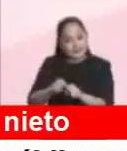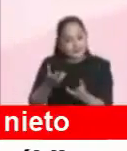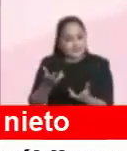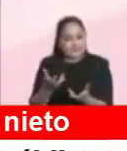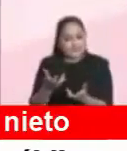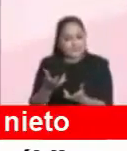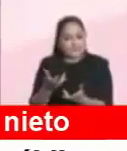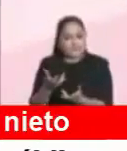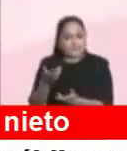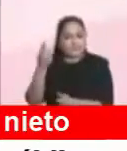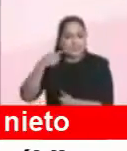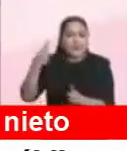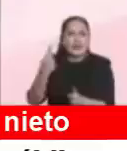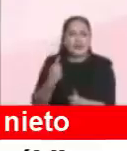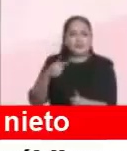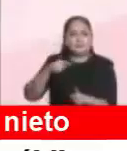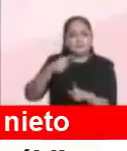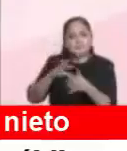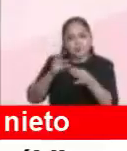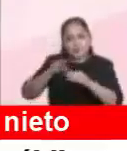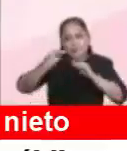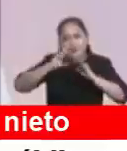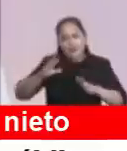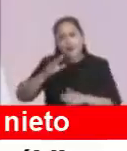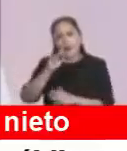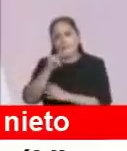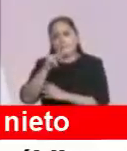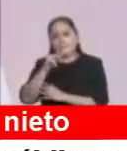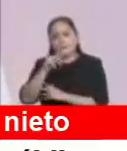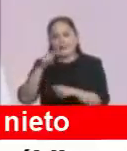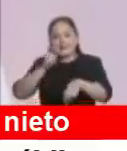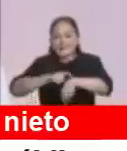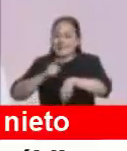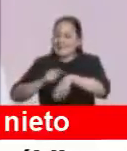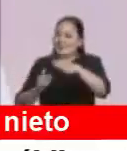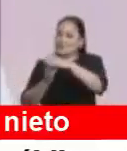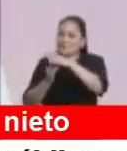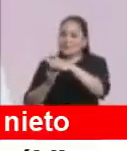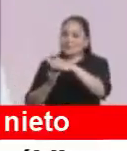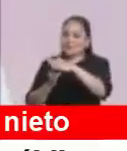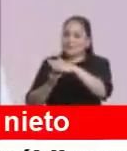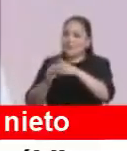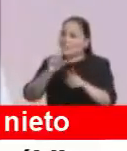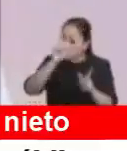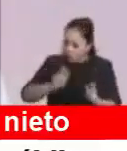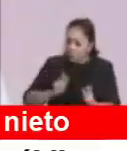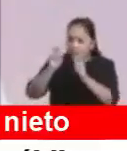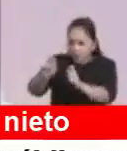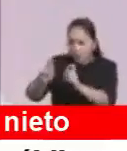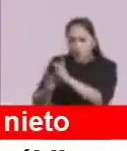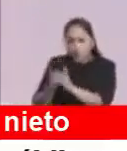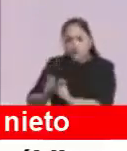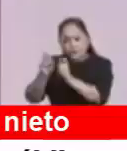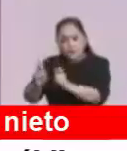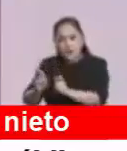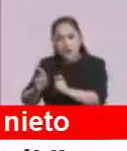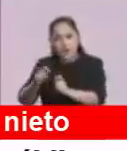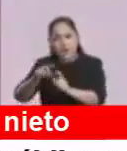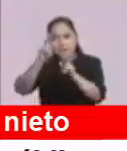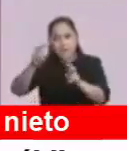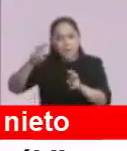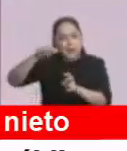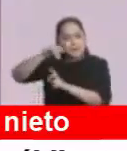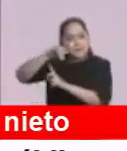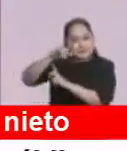López Obrador, es lo obvio. Pero me parece que no tocaron al mafiosillo, el sinvergüenza canalla, porque es a quien